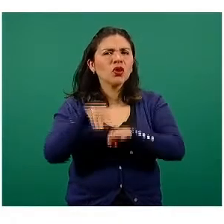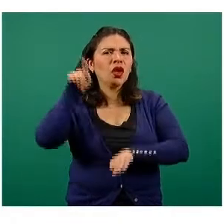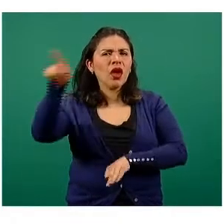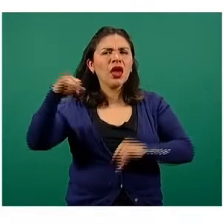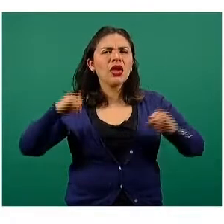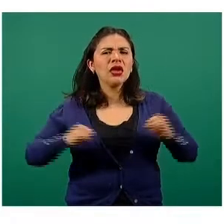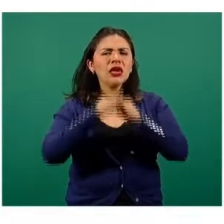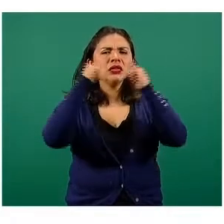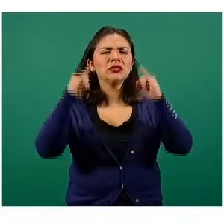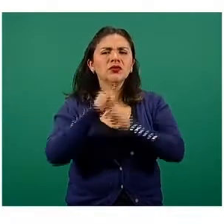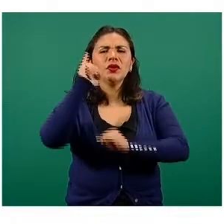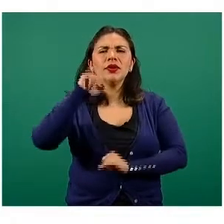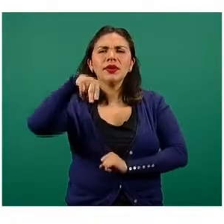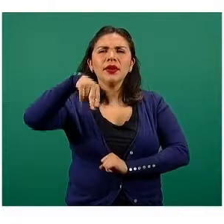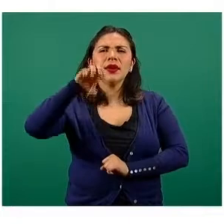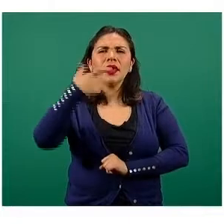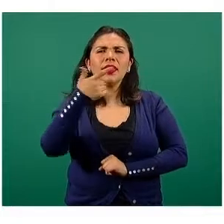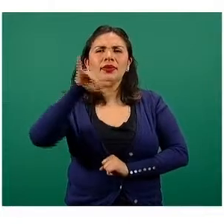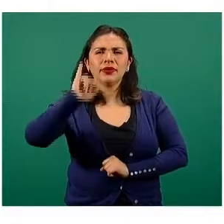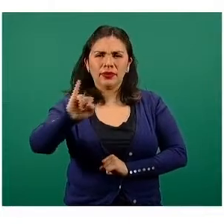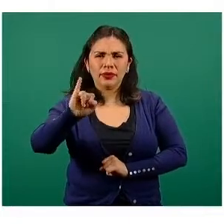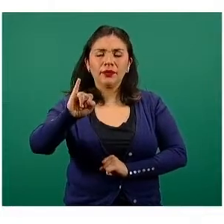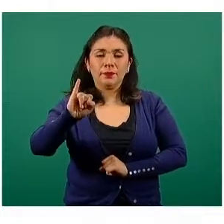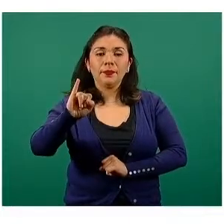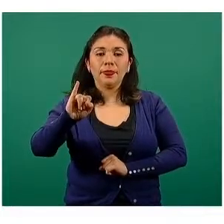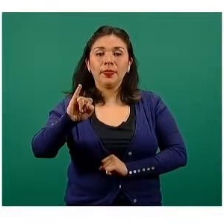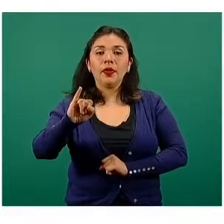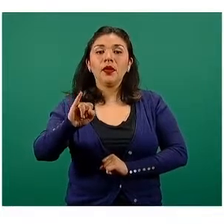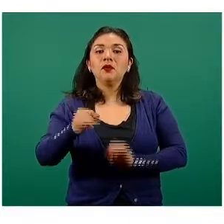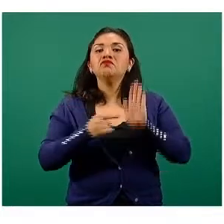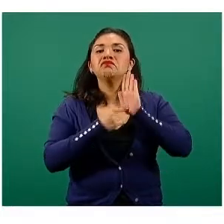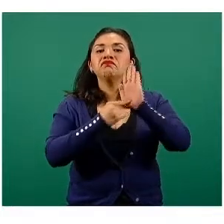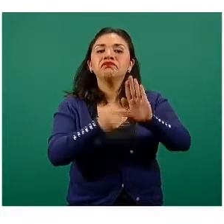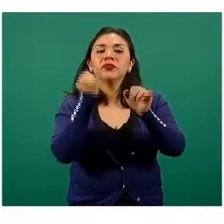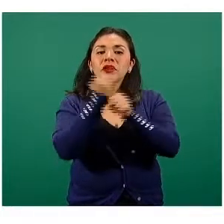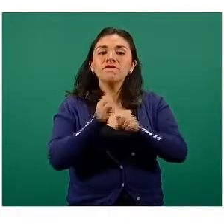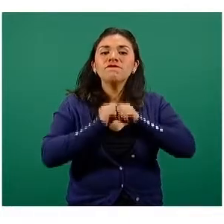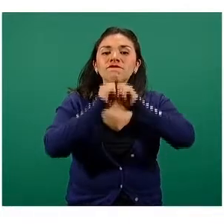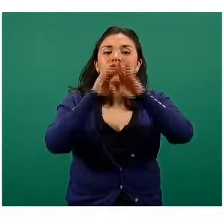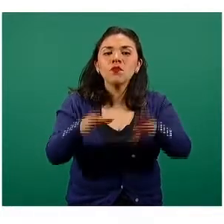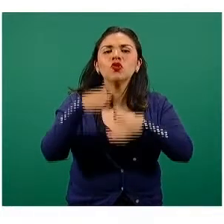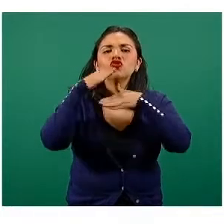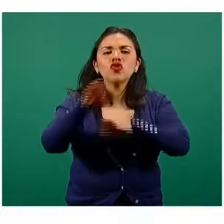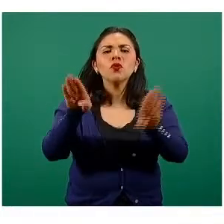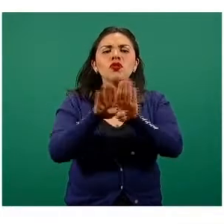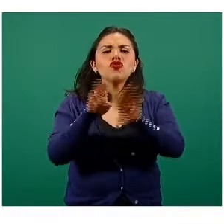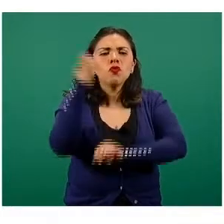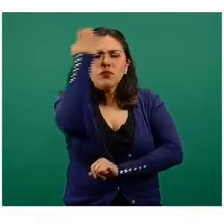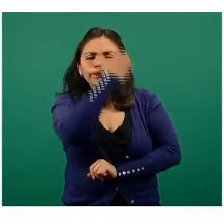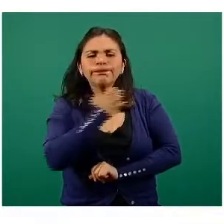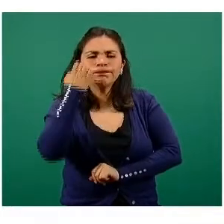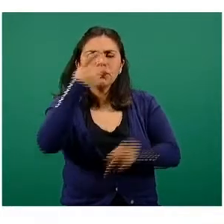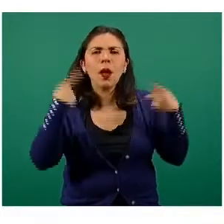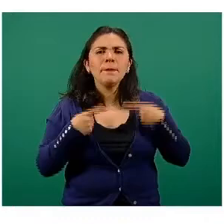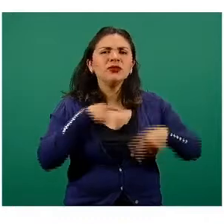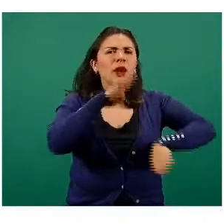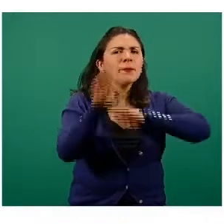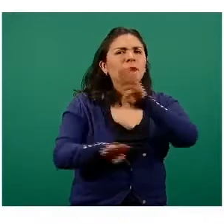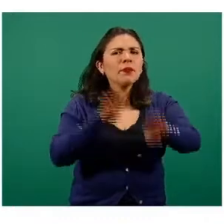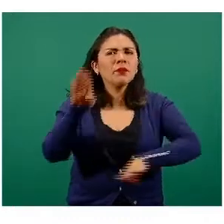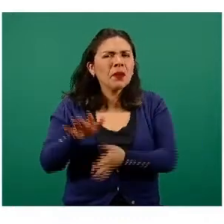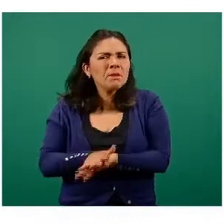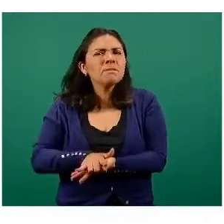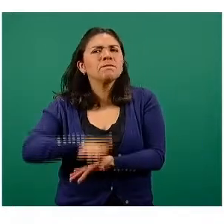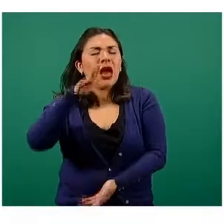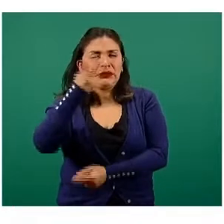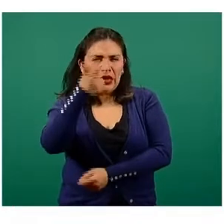Instituto Nacional de Estadística y Geografía presentó información sobre el análisis de la mortalidad en exceso, y aquí quiero abrir